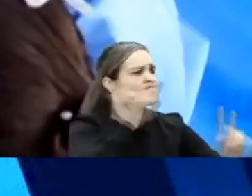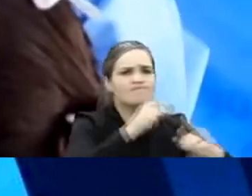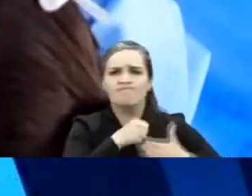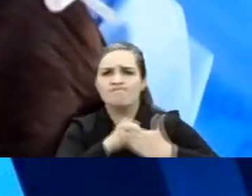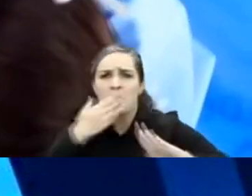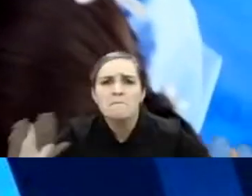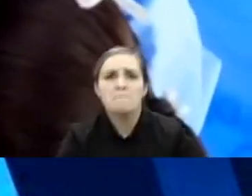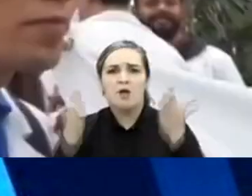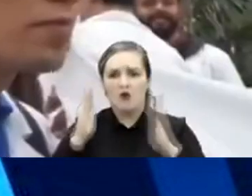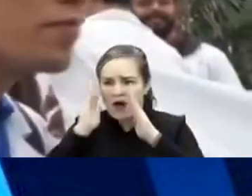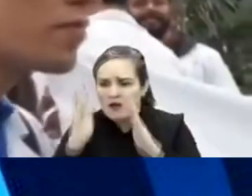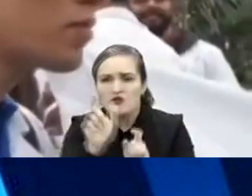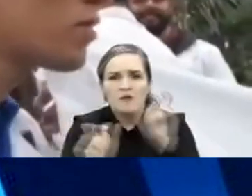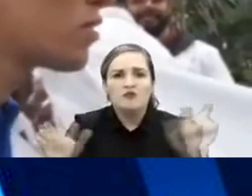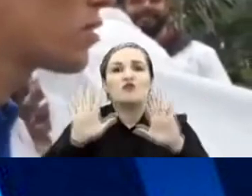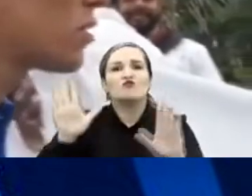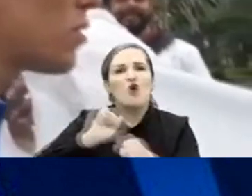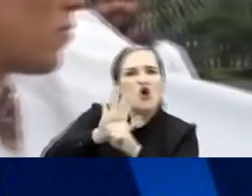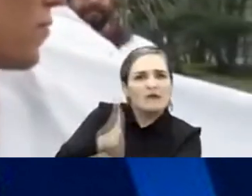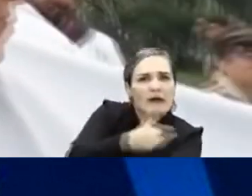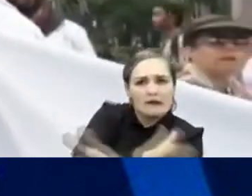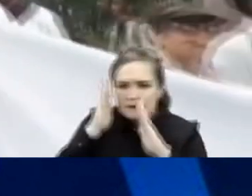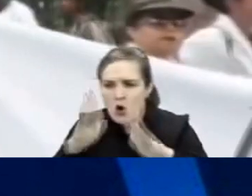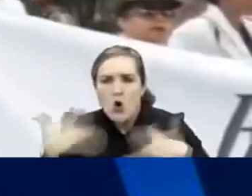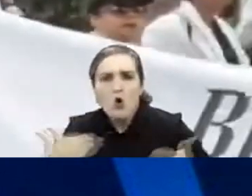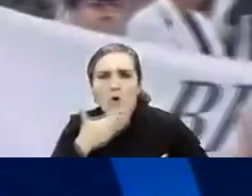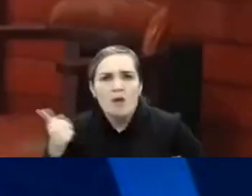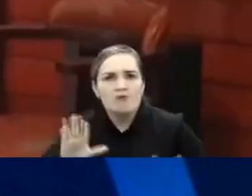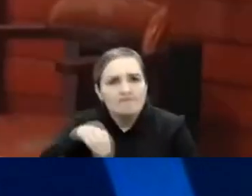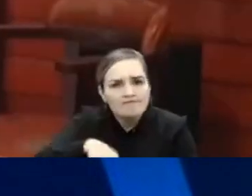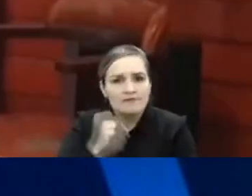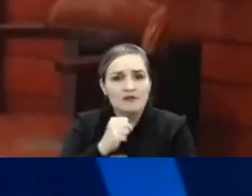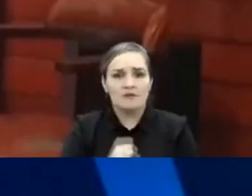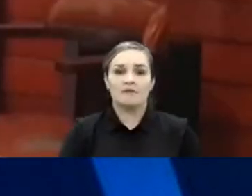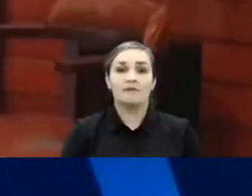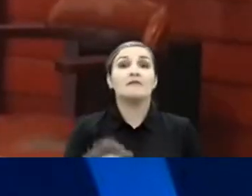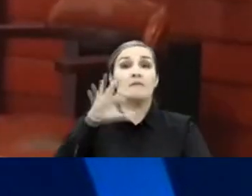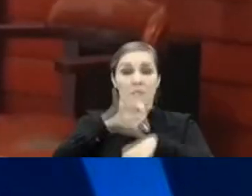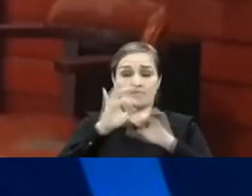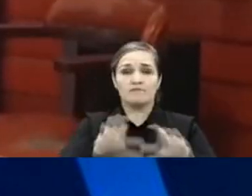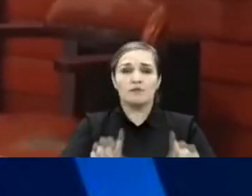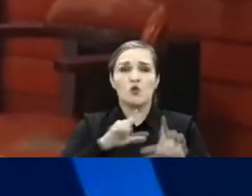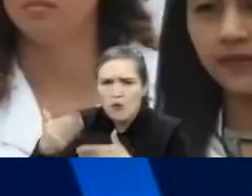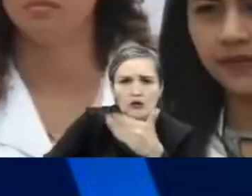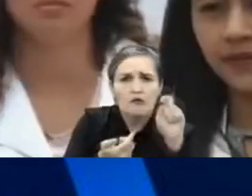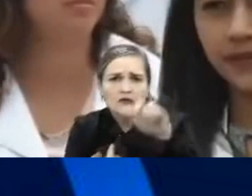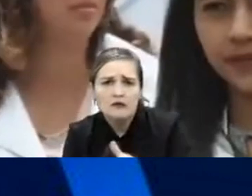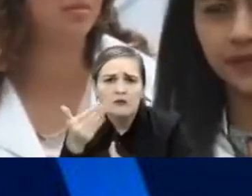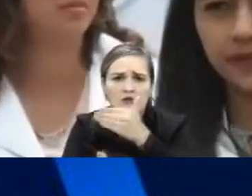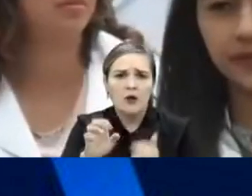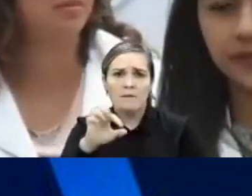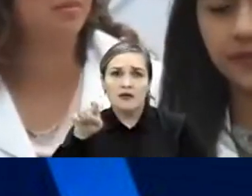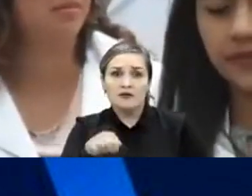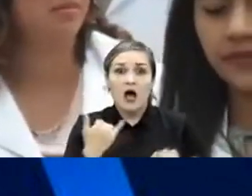de Salud, la encargada sería la médica antioqueña Carolina Corcho, la primera mujer que asume el liderazgo de esta cartera. No se puede lanzar